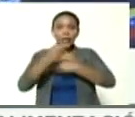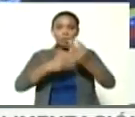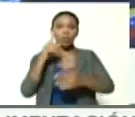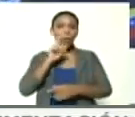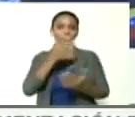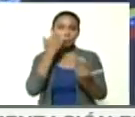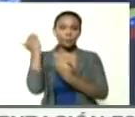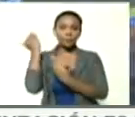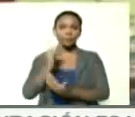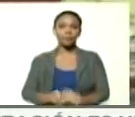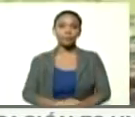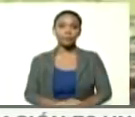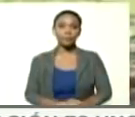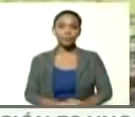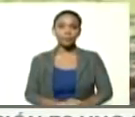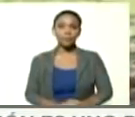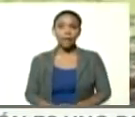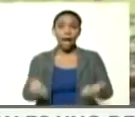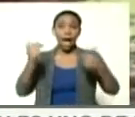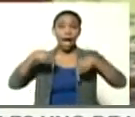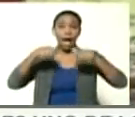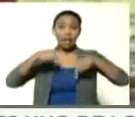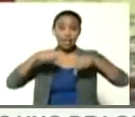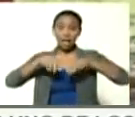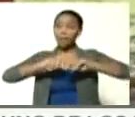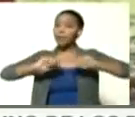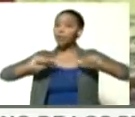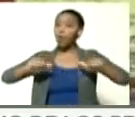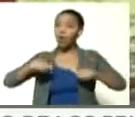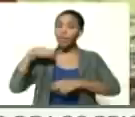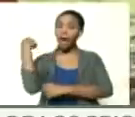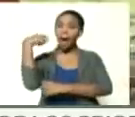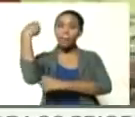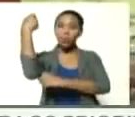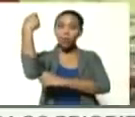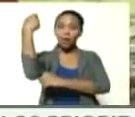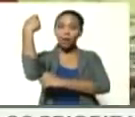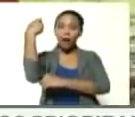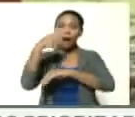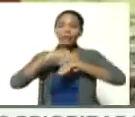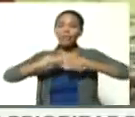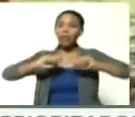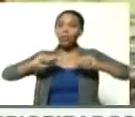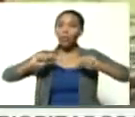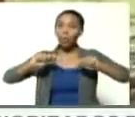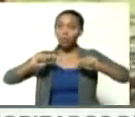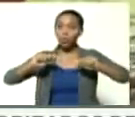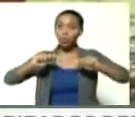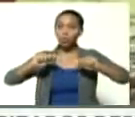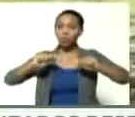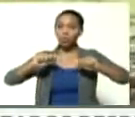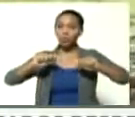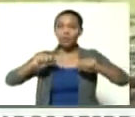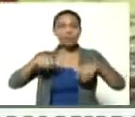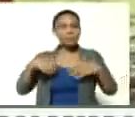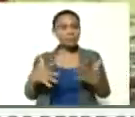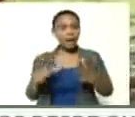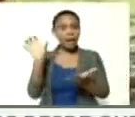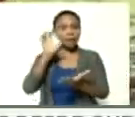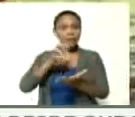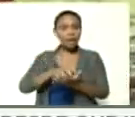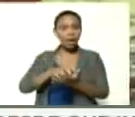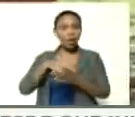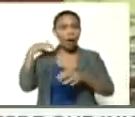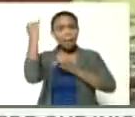Adelante. Si aquí en el territorio apureño, en el territorio del estado